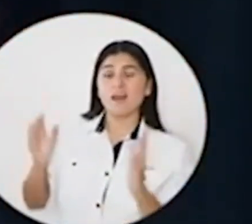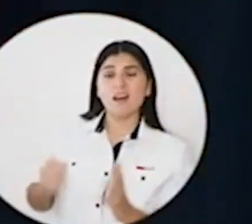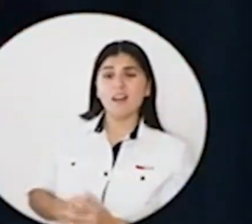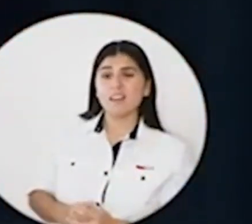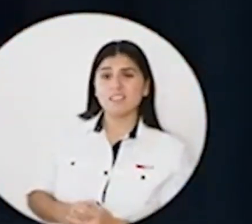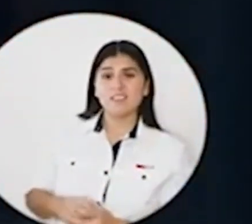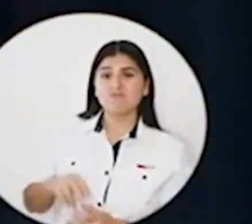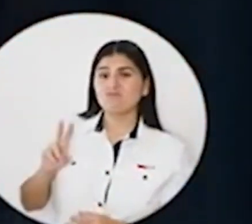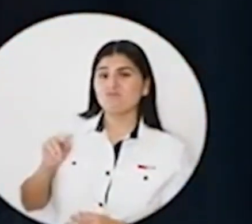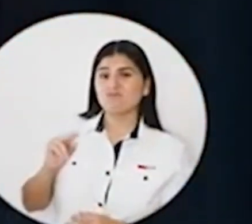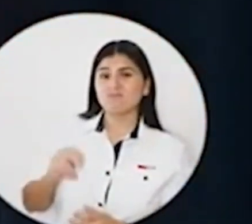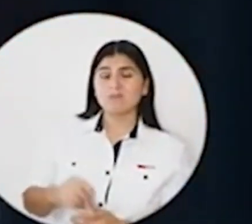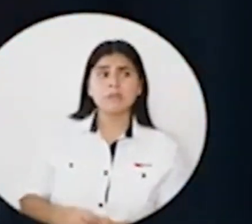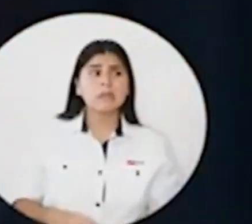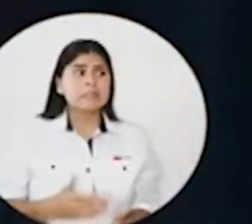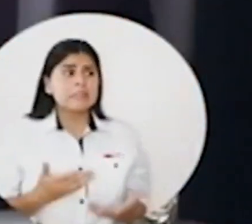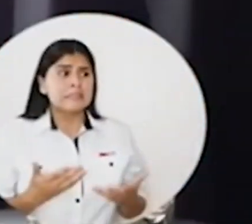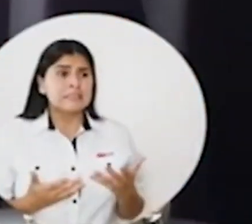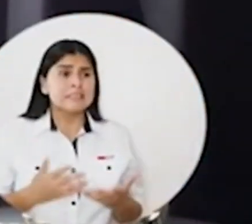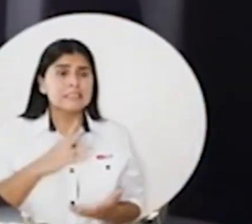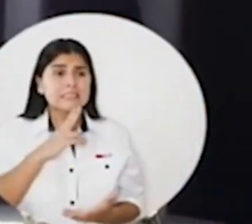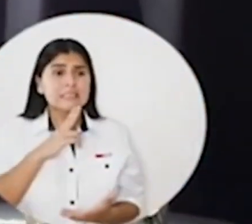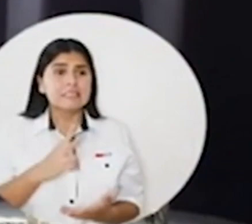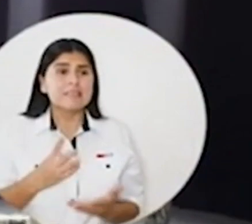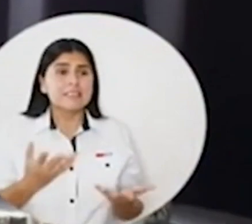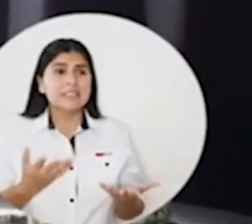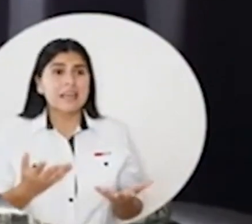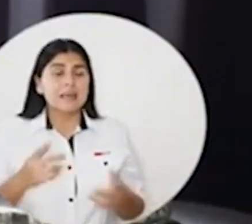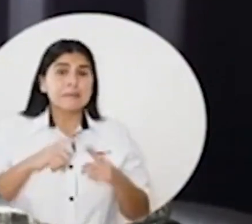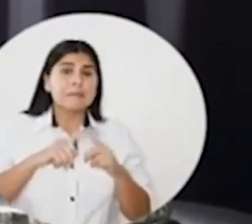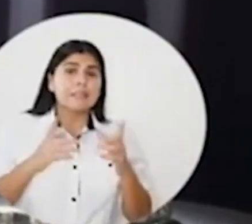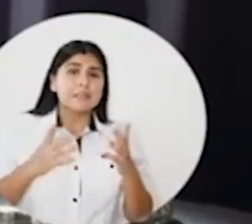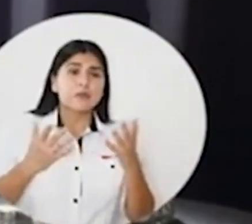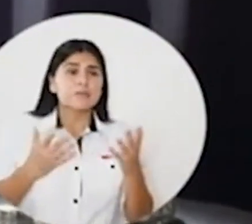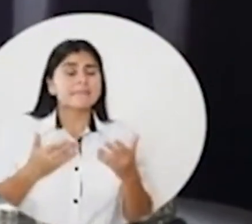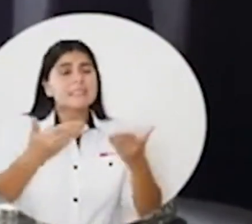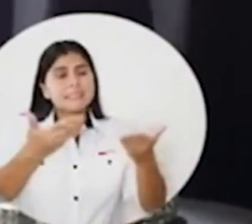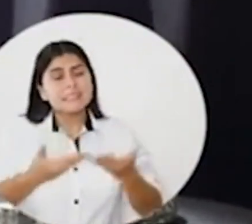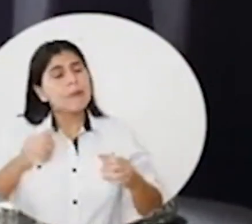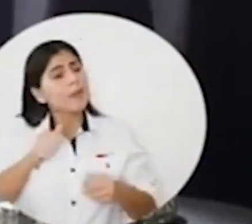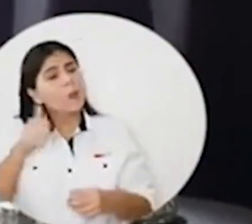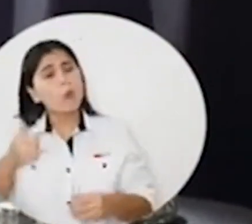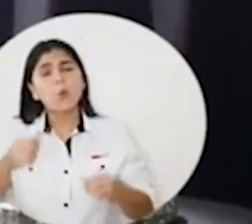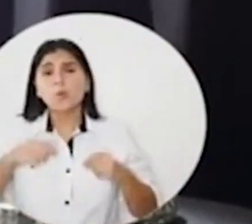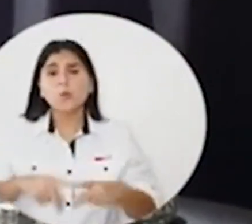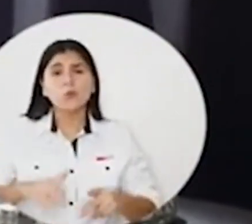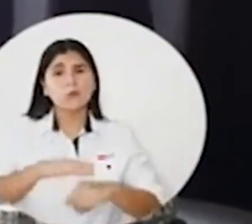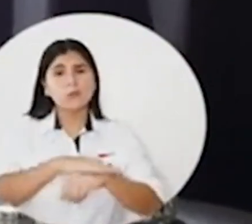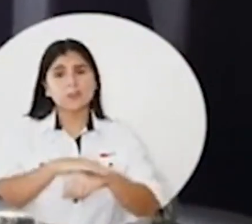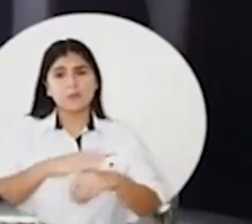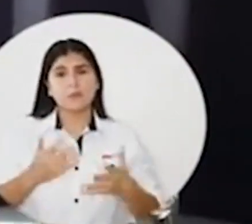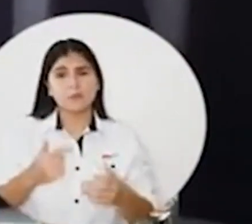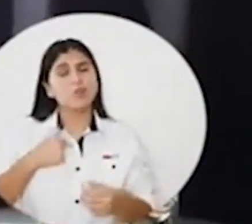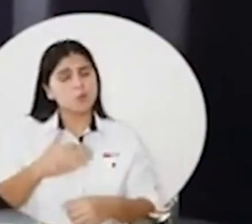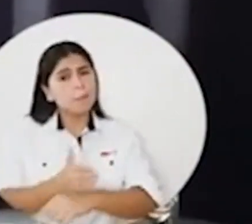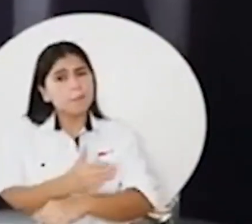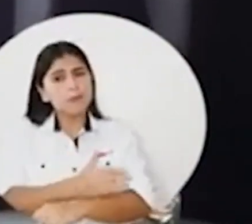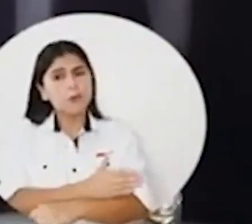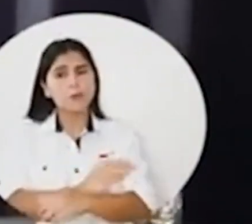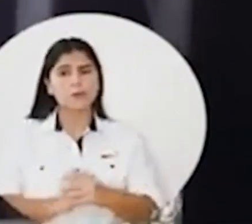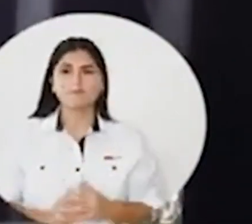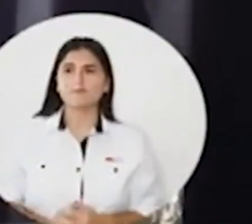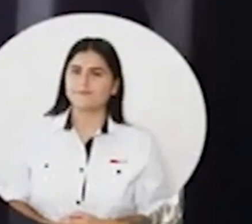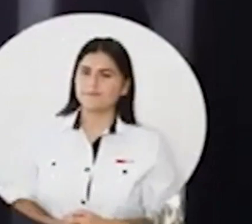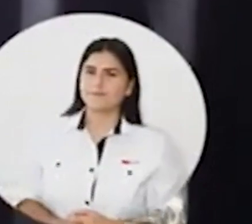tuyo no es la magia. No, es como... De verdad. Pero denme otra oportunidad, sí, otra oportunidad,